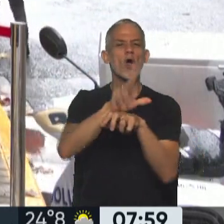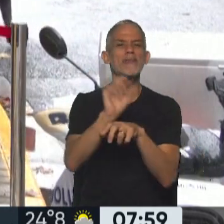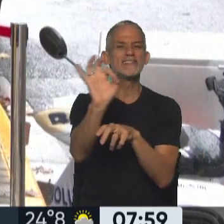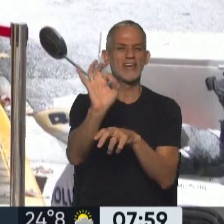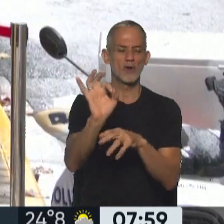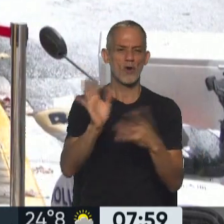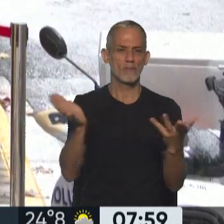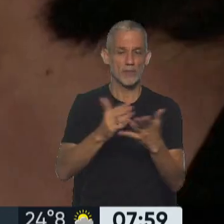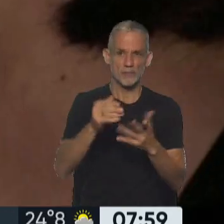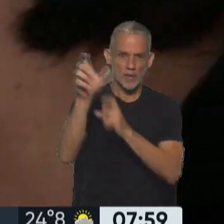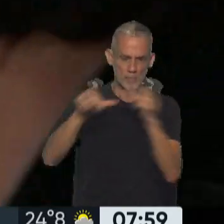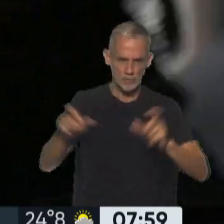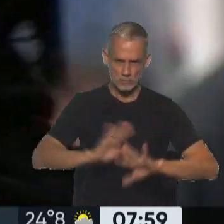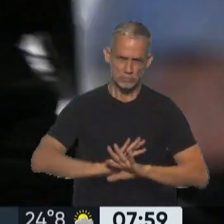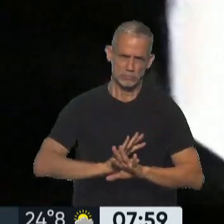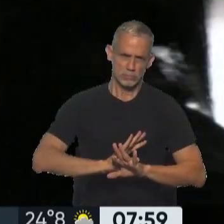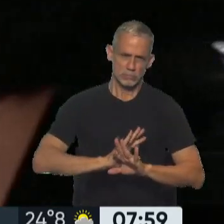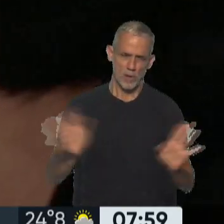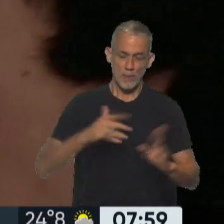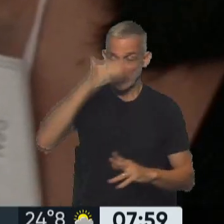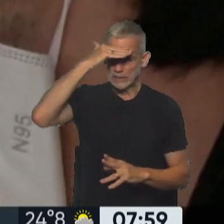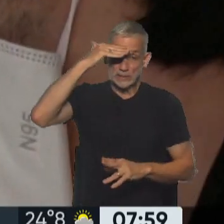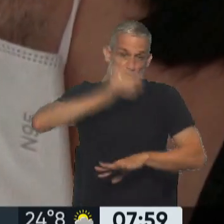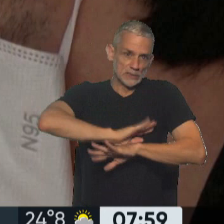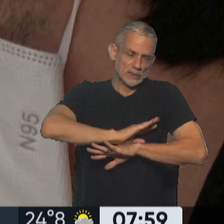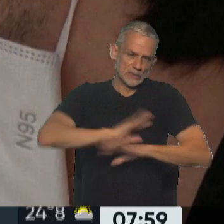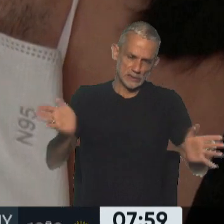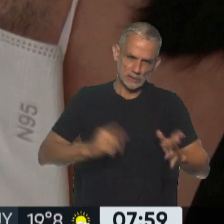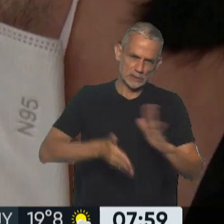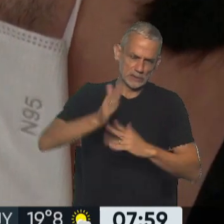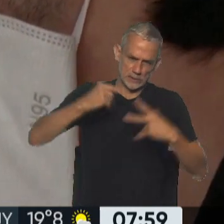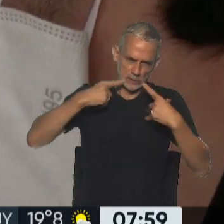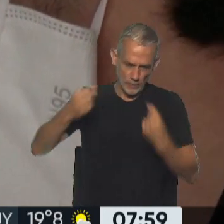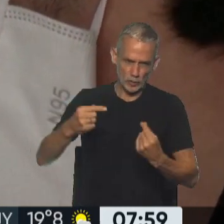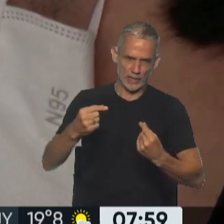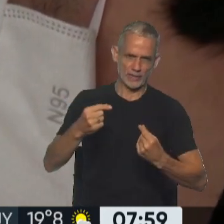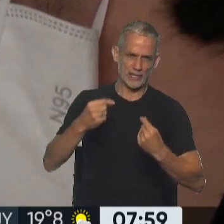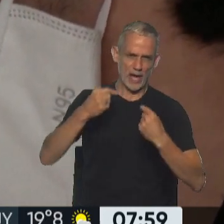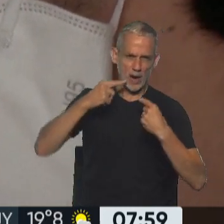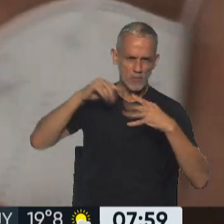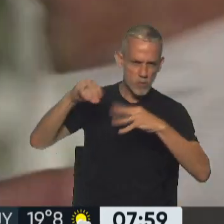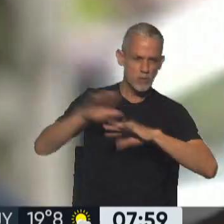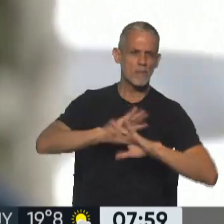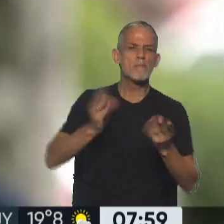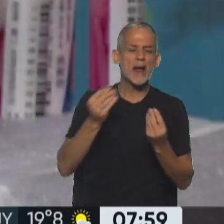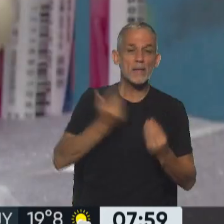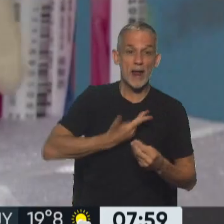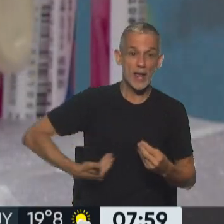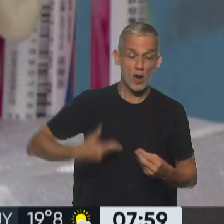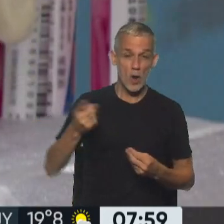que muchos habitantes producto del hartazgo hayan tenido que salir a protestar precisamente para tratar de que el